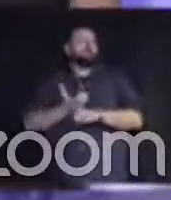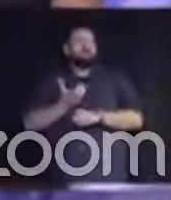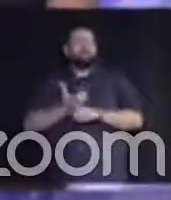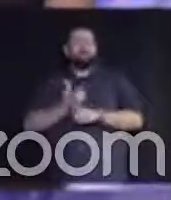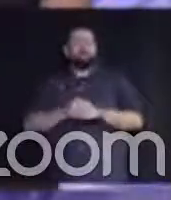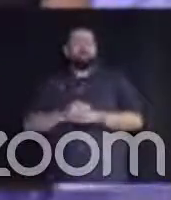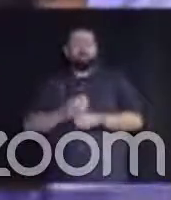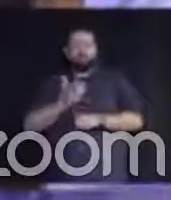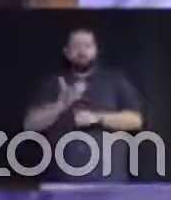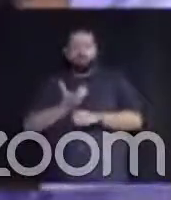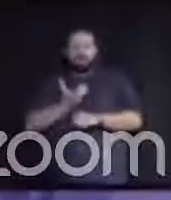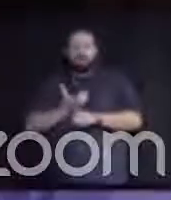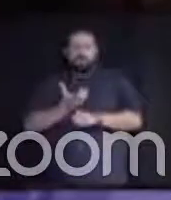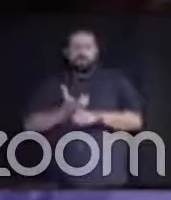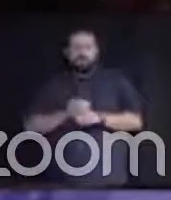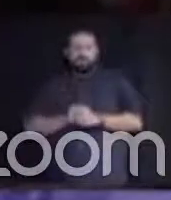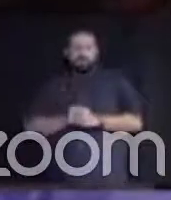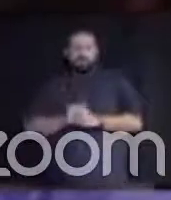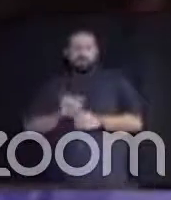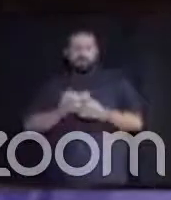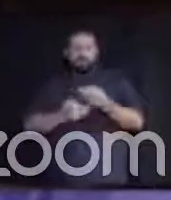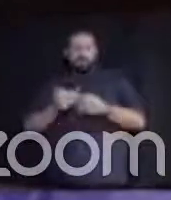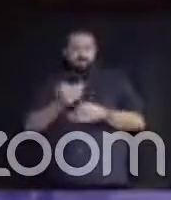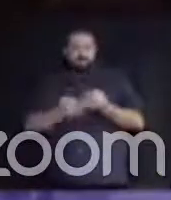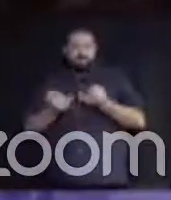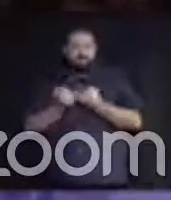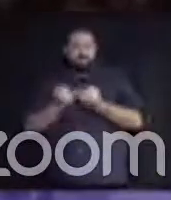Y adelante, por favor.